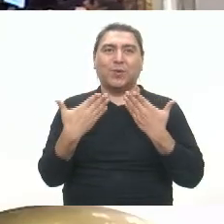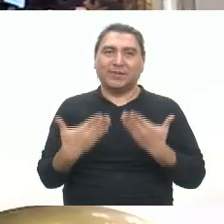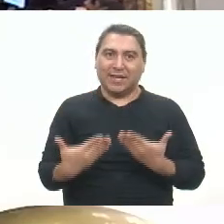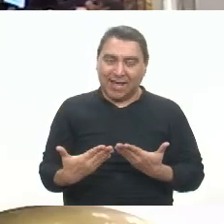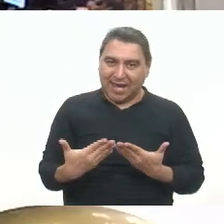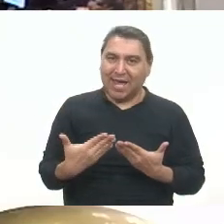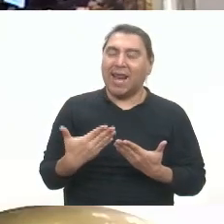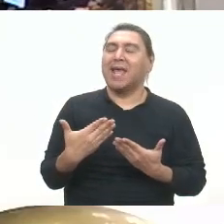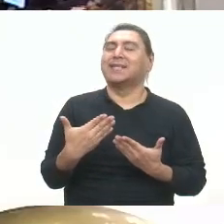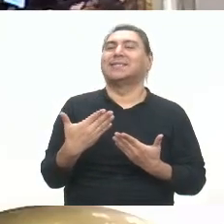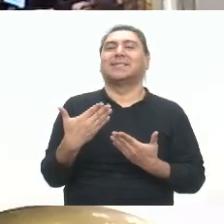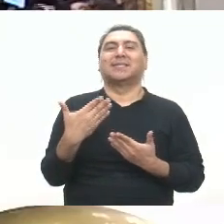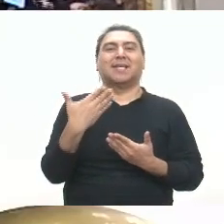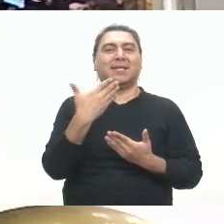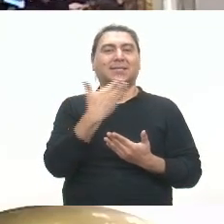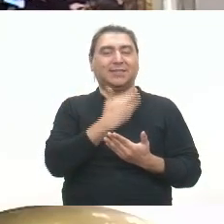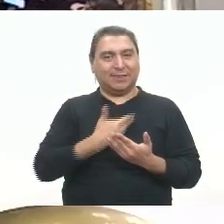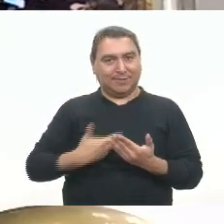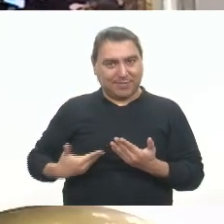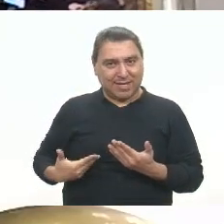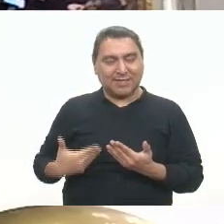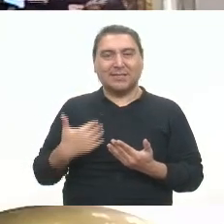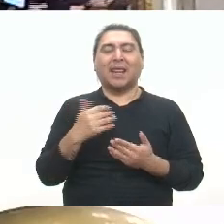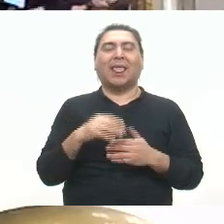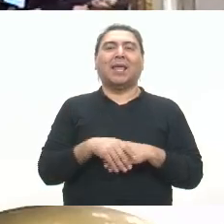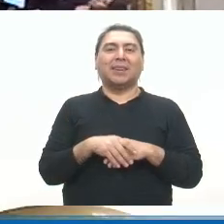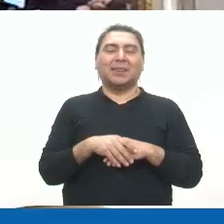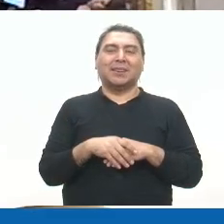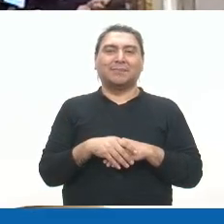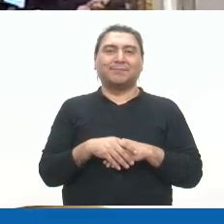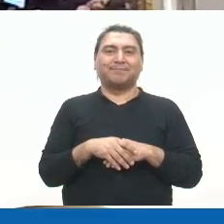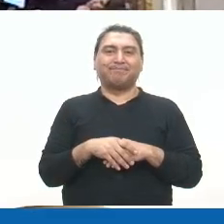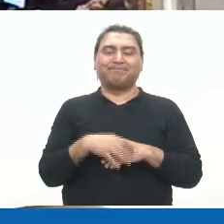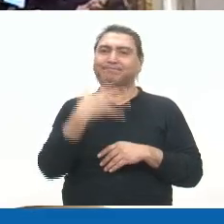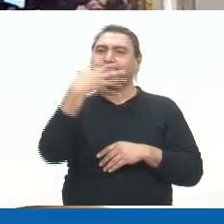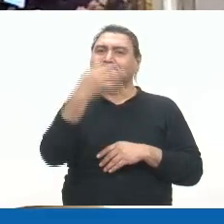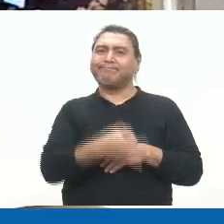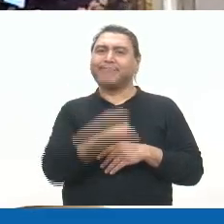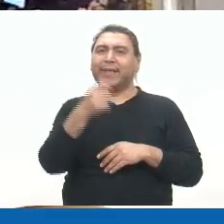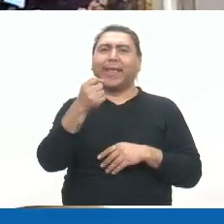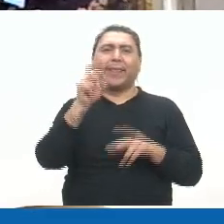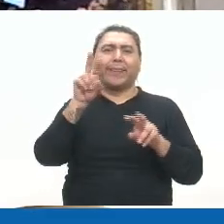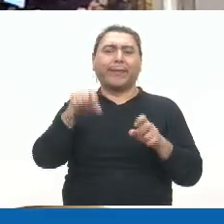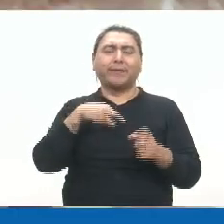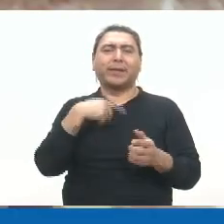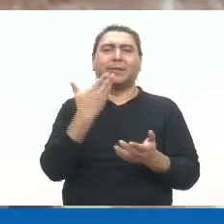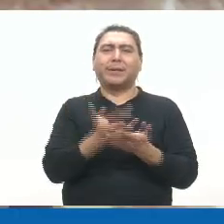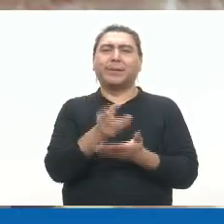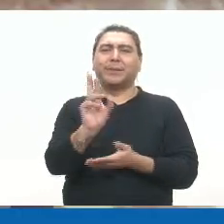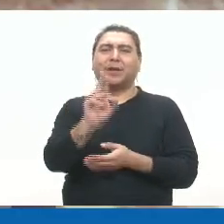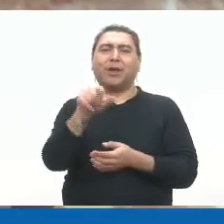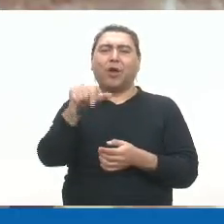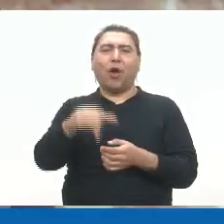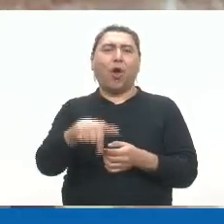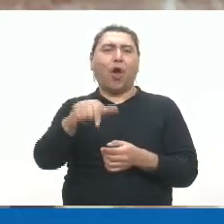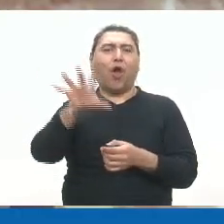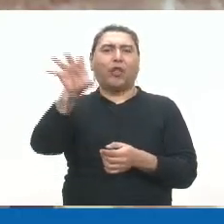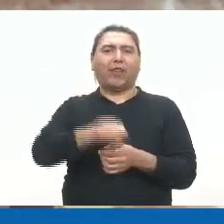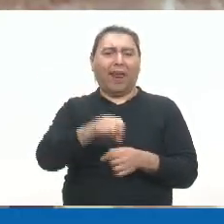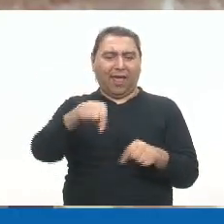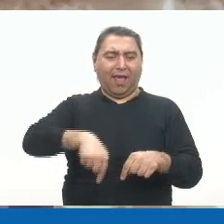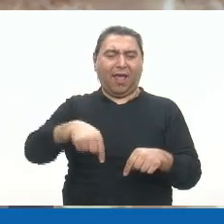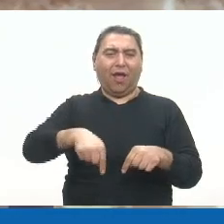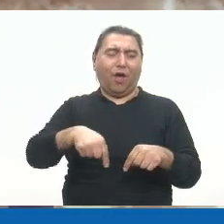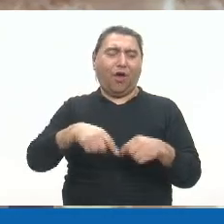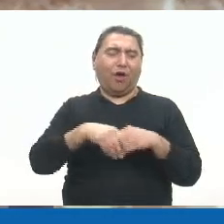señor presidente la verdad es que la cuestión de privilegio que traigo en el día de hoy